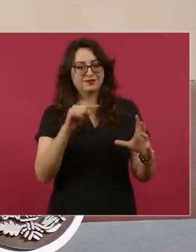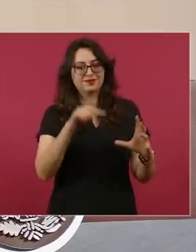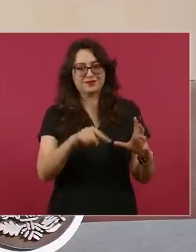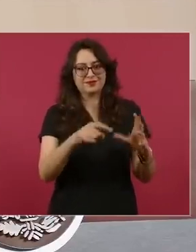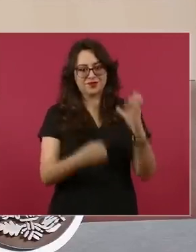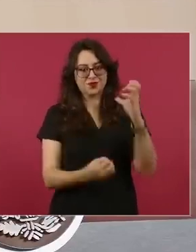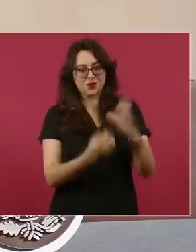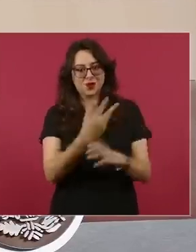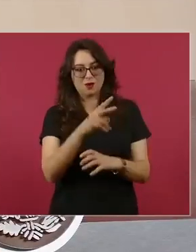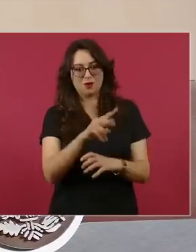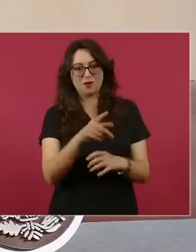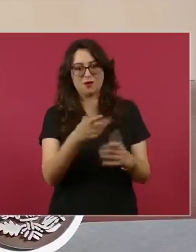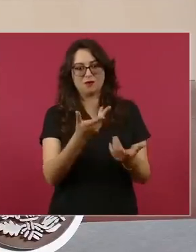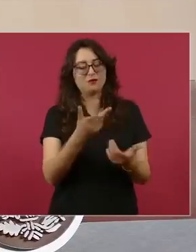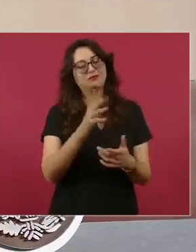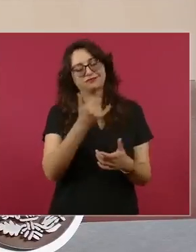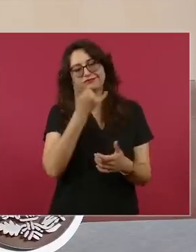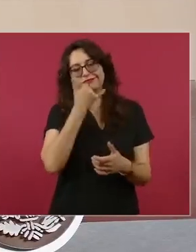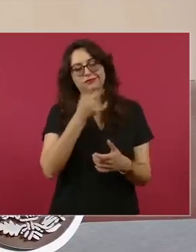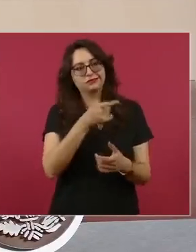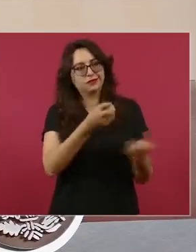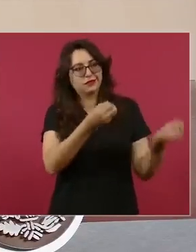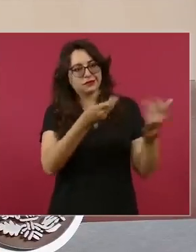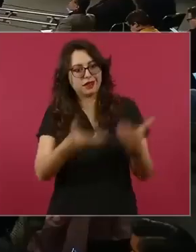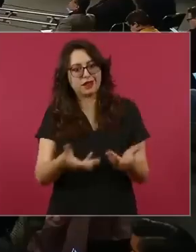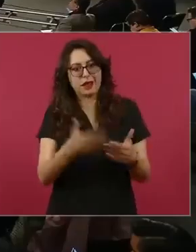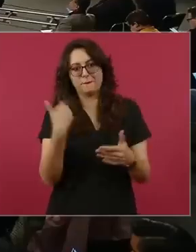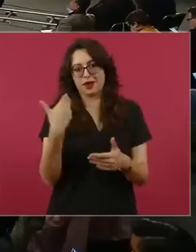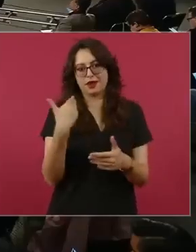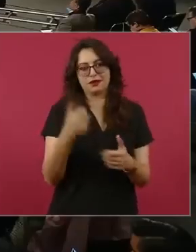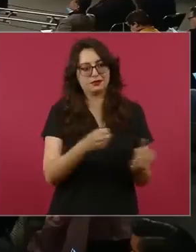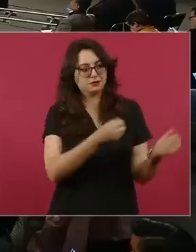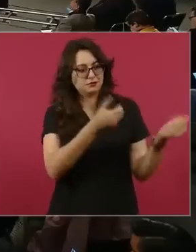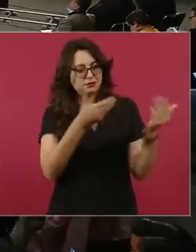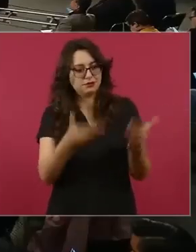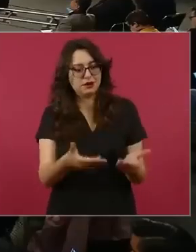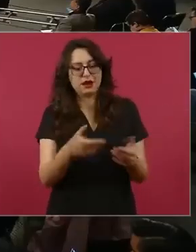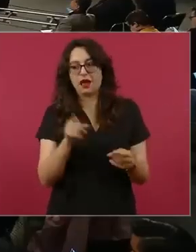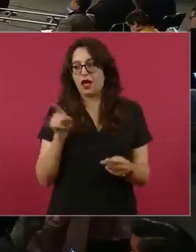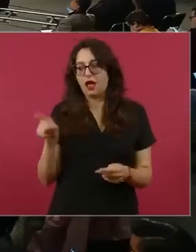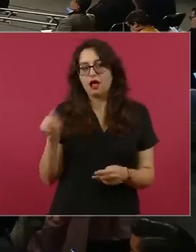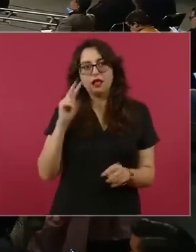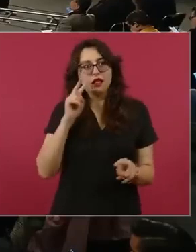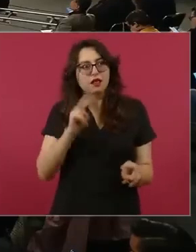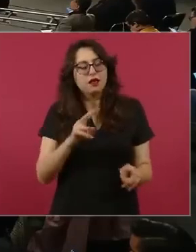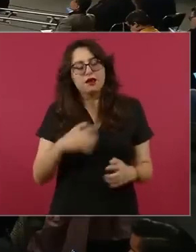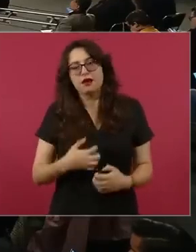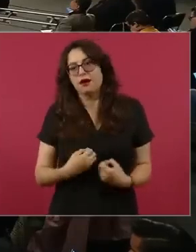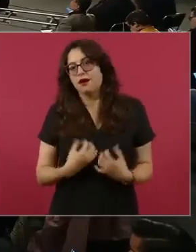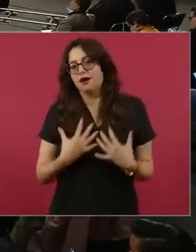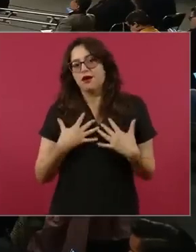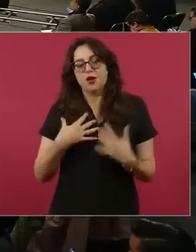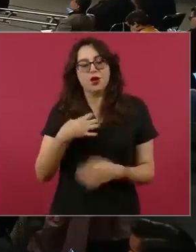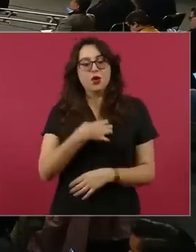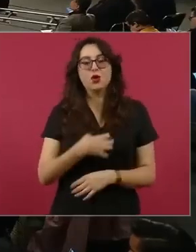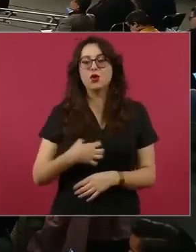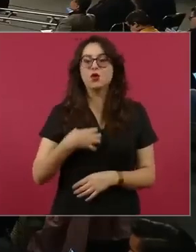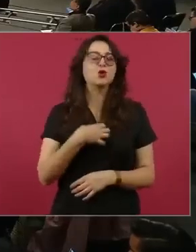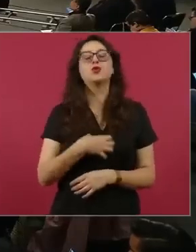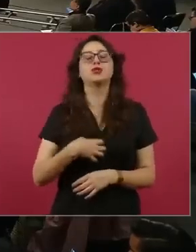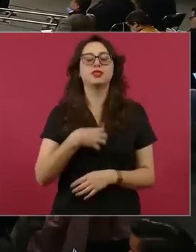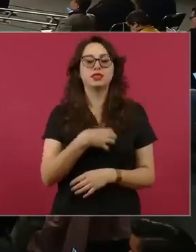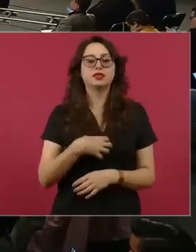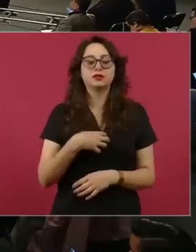la Tierra, que él estuvo muy contento de saber que había regresado a México y al estado